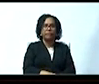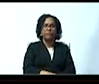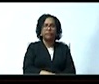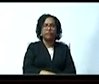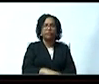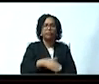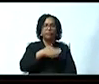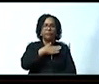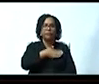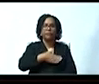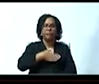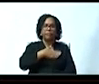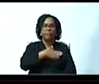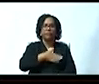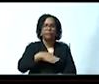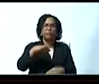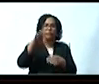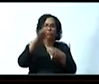Voten, por favor, sí o no.